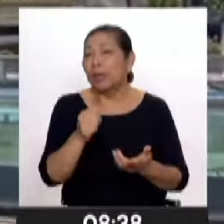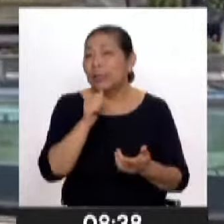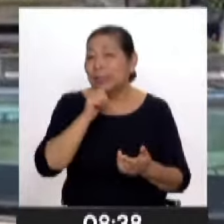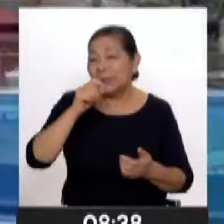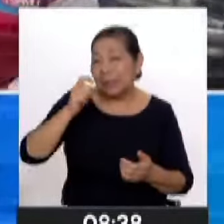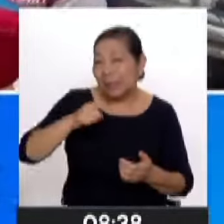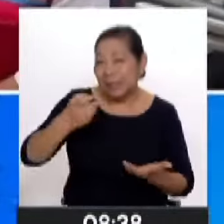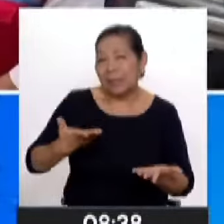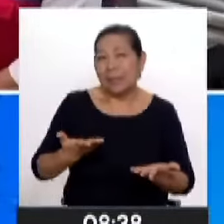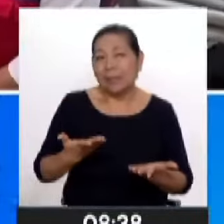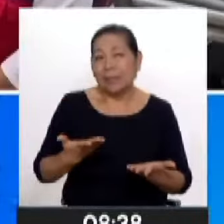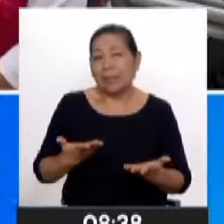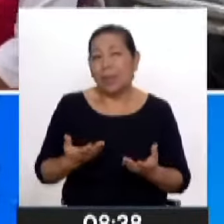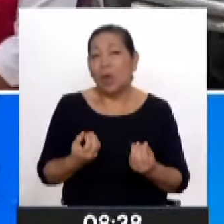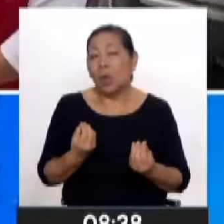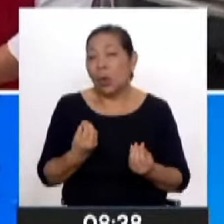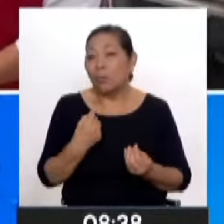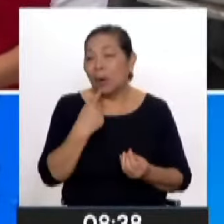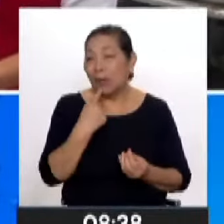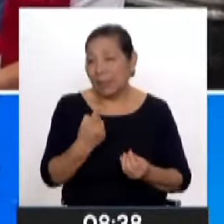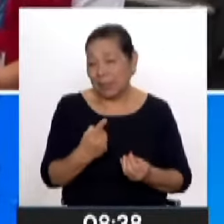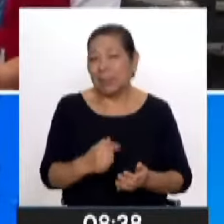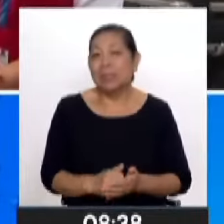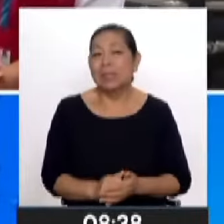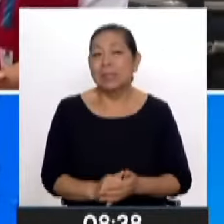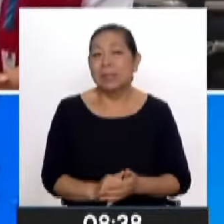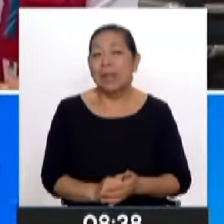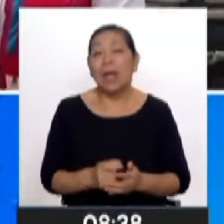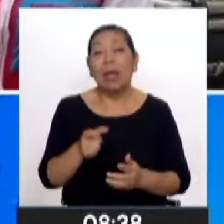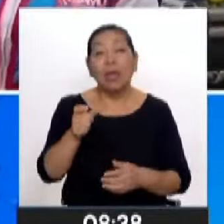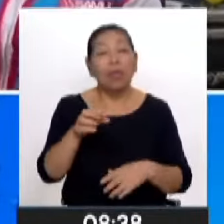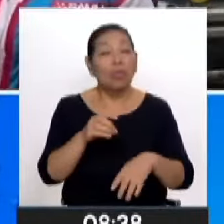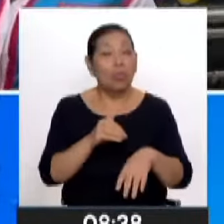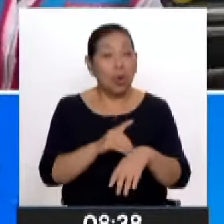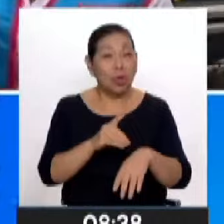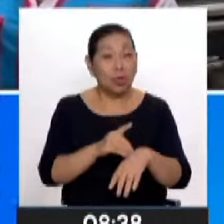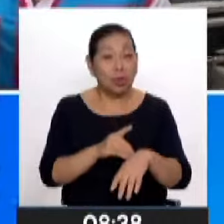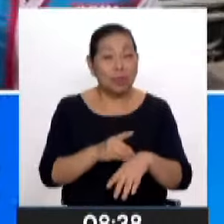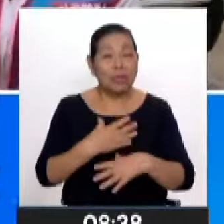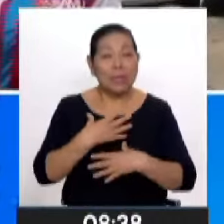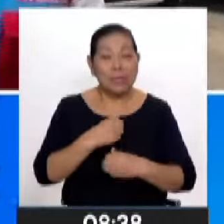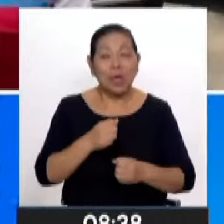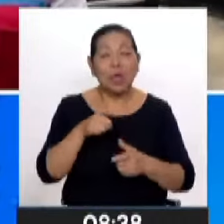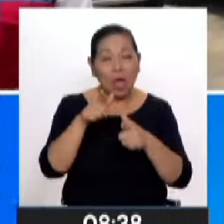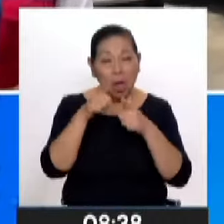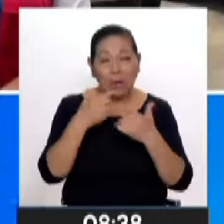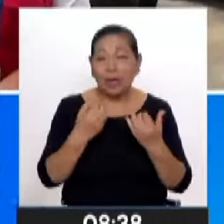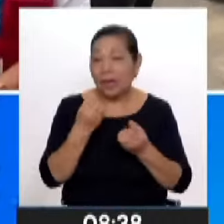pueden venir consigo, como bien lo ha especificado la especialista de la Gerencia Regional de Salud de Loreto.